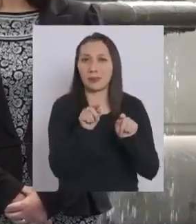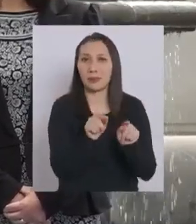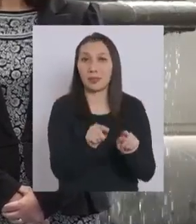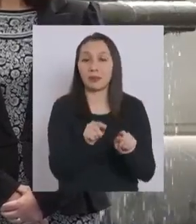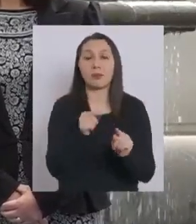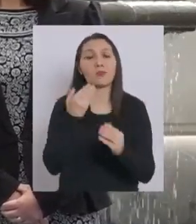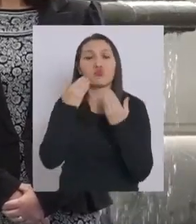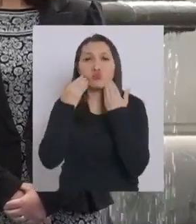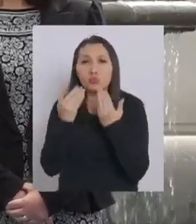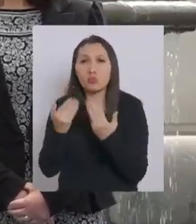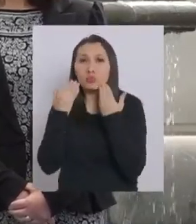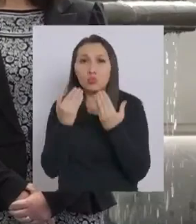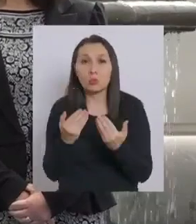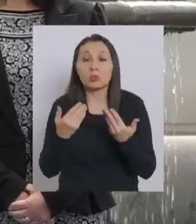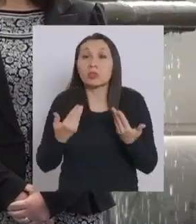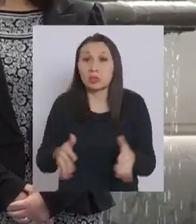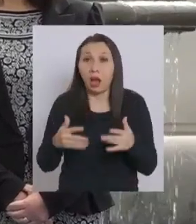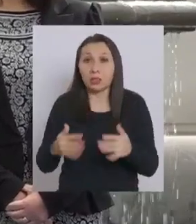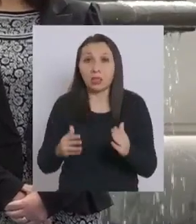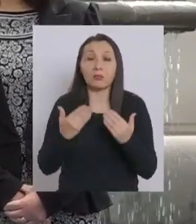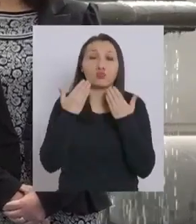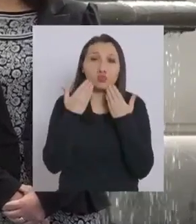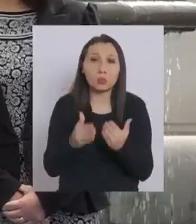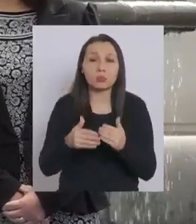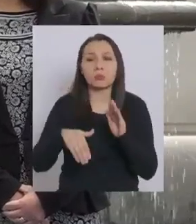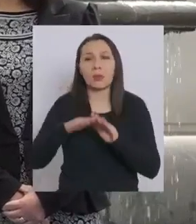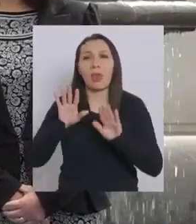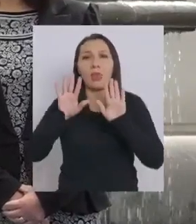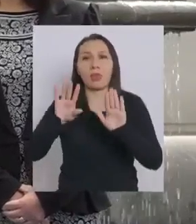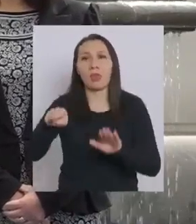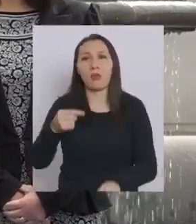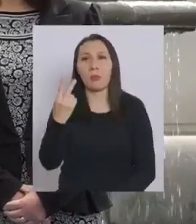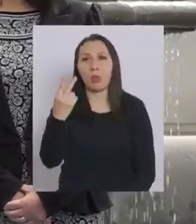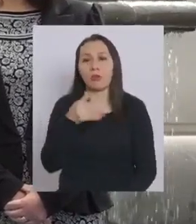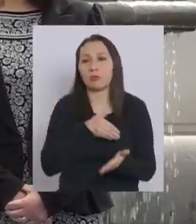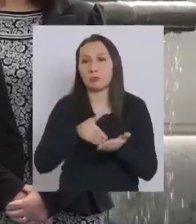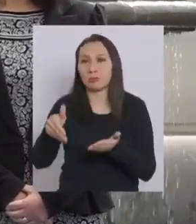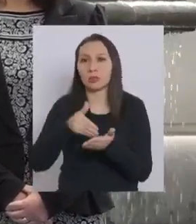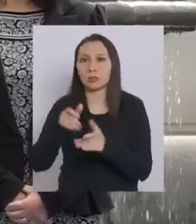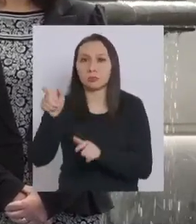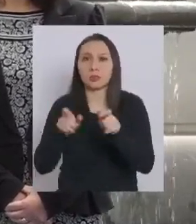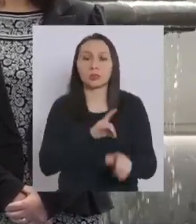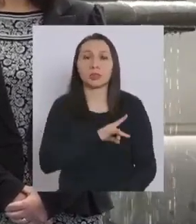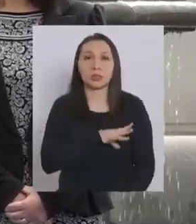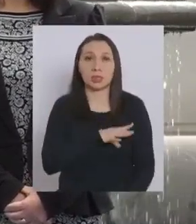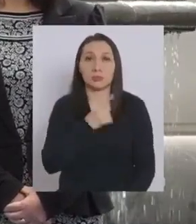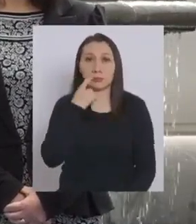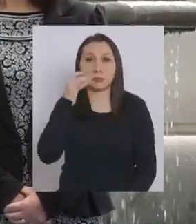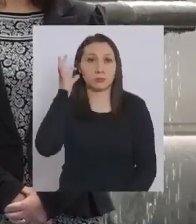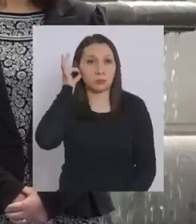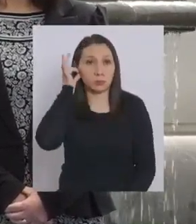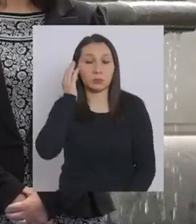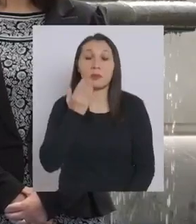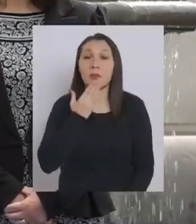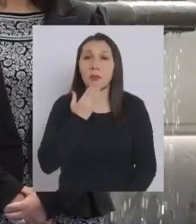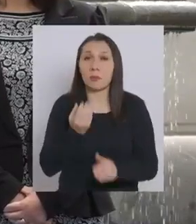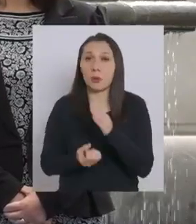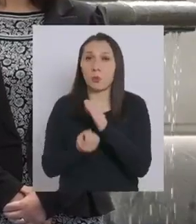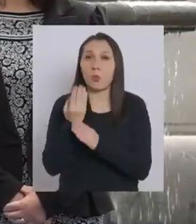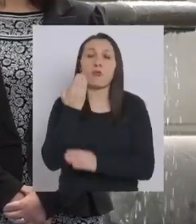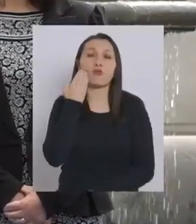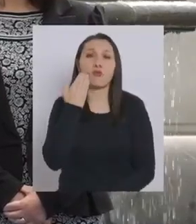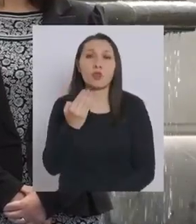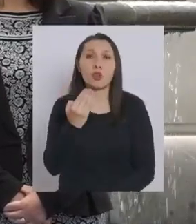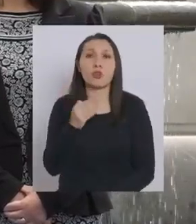Esto va a beneficiar y está beneficiando a más de 10,2 millones de chilenas y chilenos. Y también un nuevo